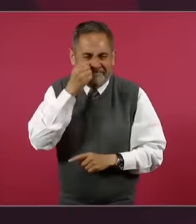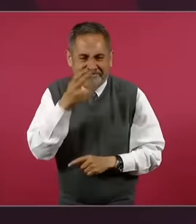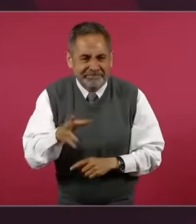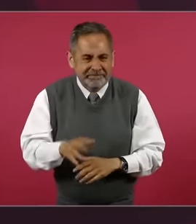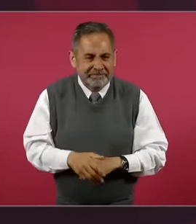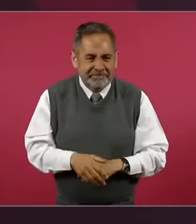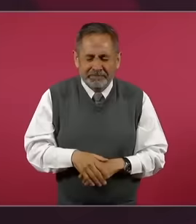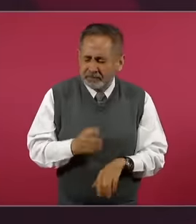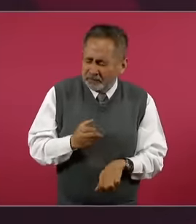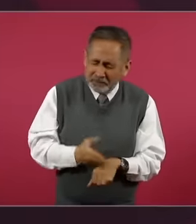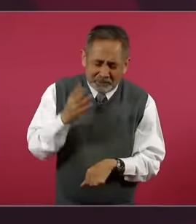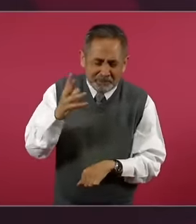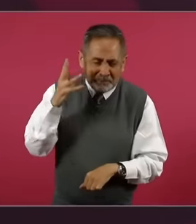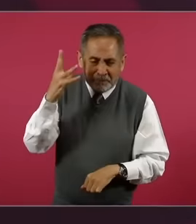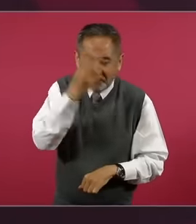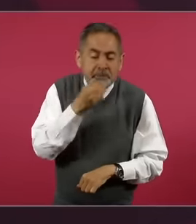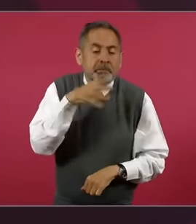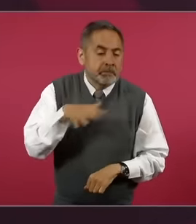muy bello,